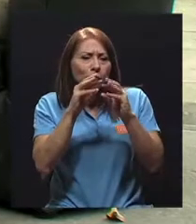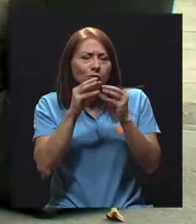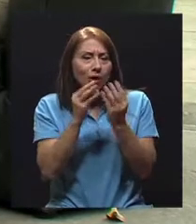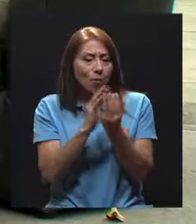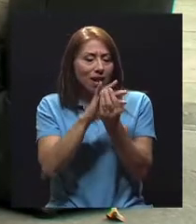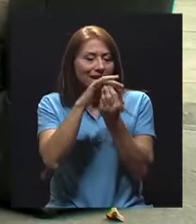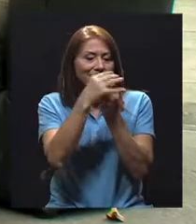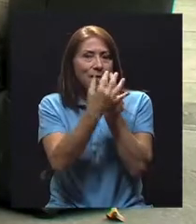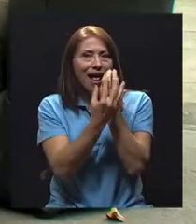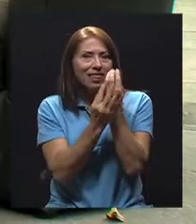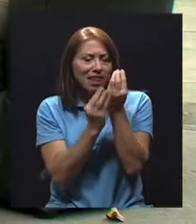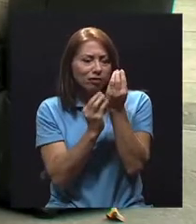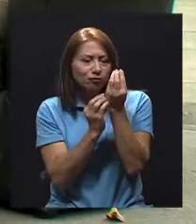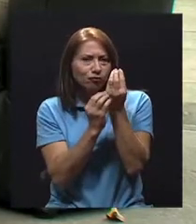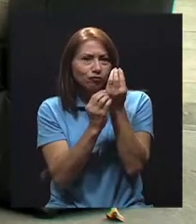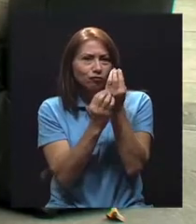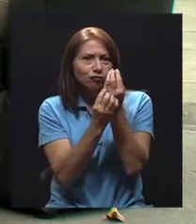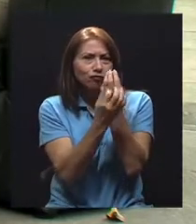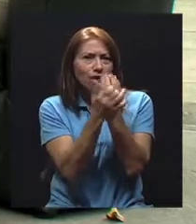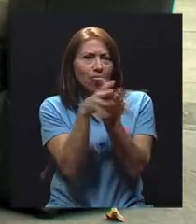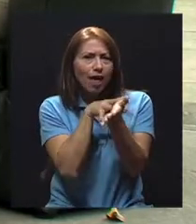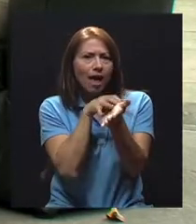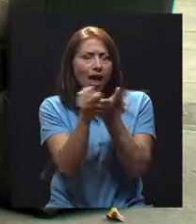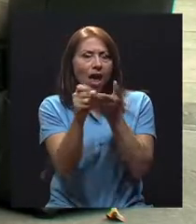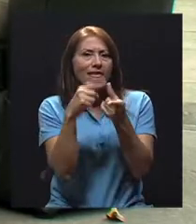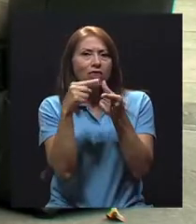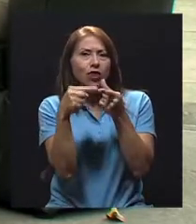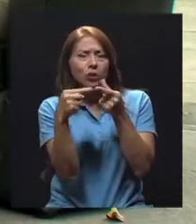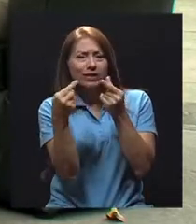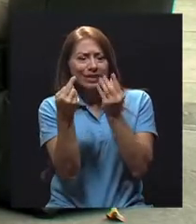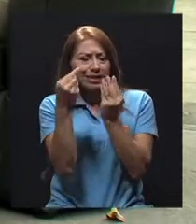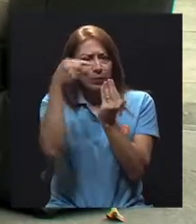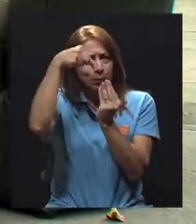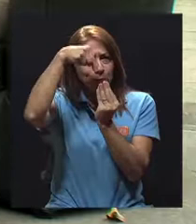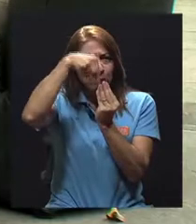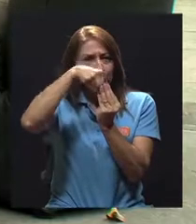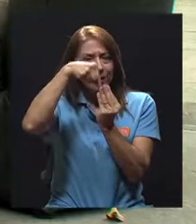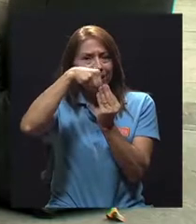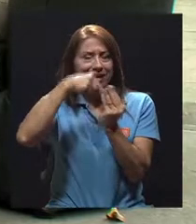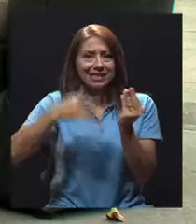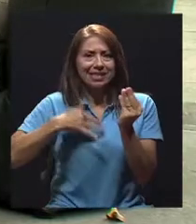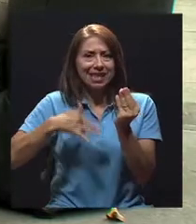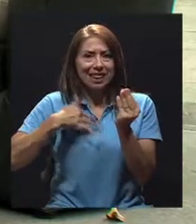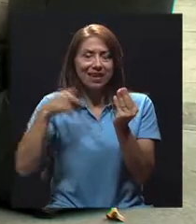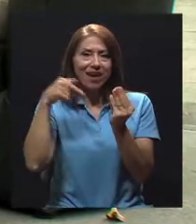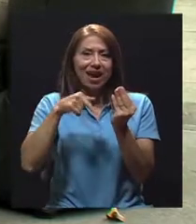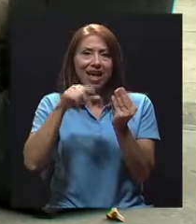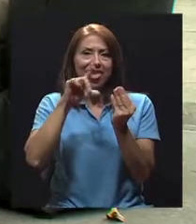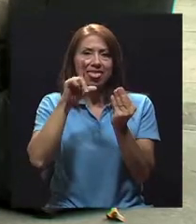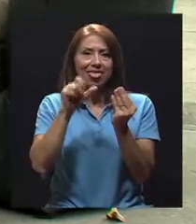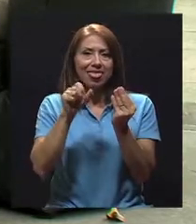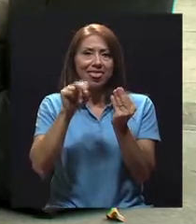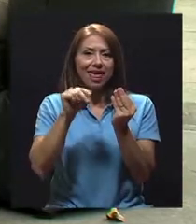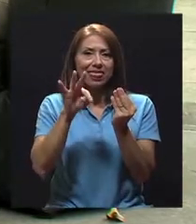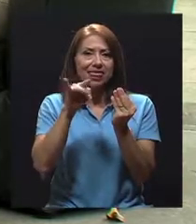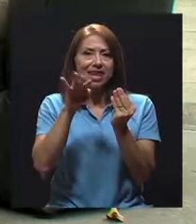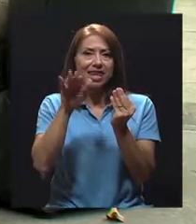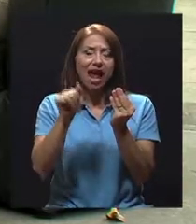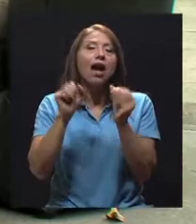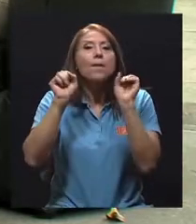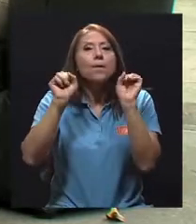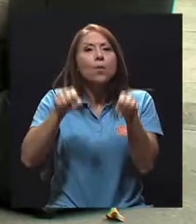que causan las caries comen el esmalte del diente y por lo tanto penetran a la estructura que es sensitiva, que sería la dentina, y